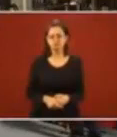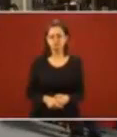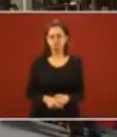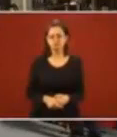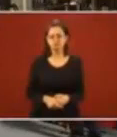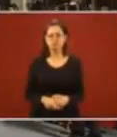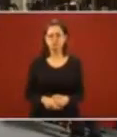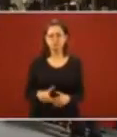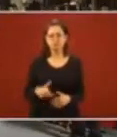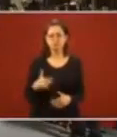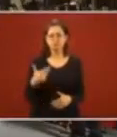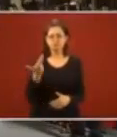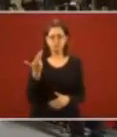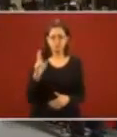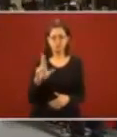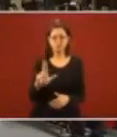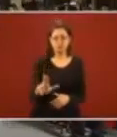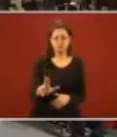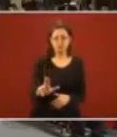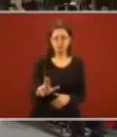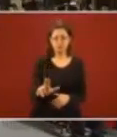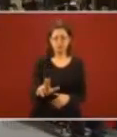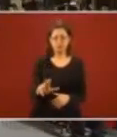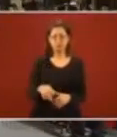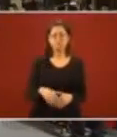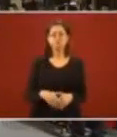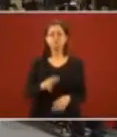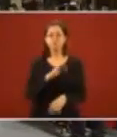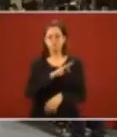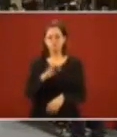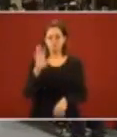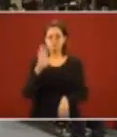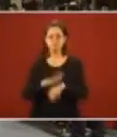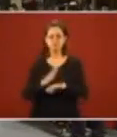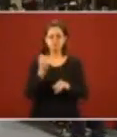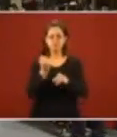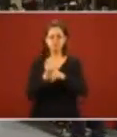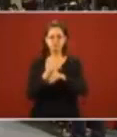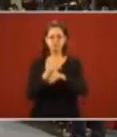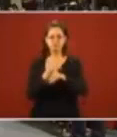Sí, ya el martes próximo ya podemos informar